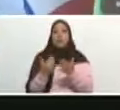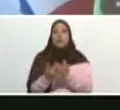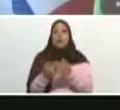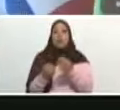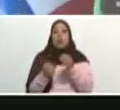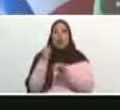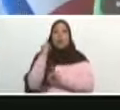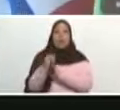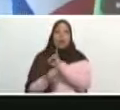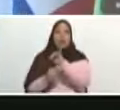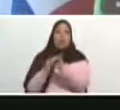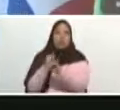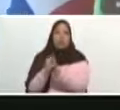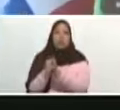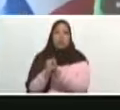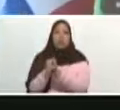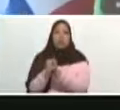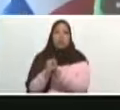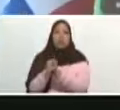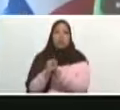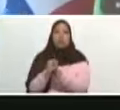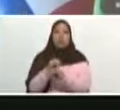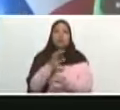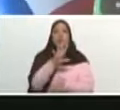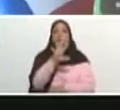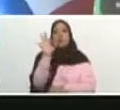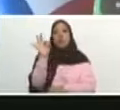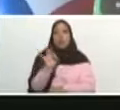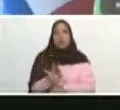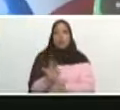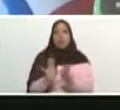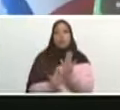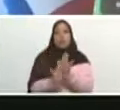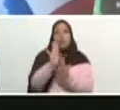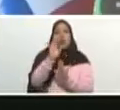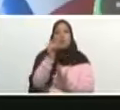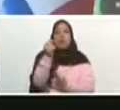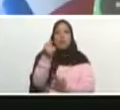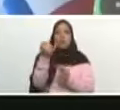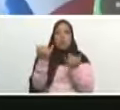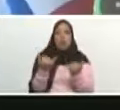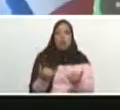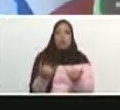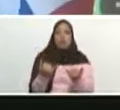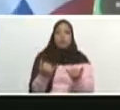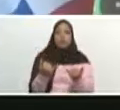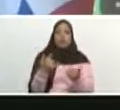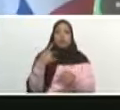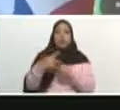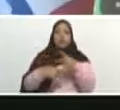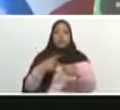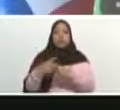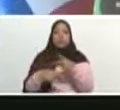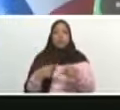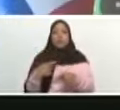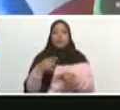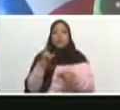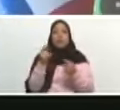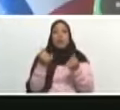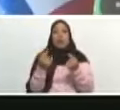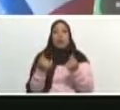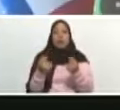Monetario Internacional que vamos a estar por encima del 5% del crecimiento de la economía real, producto de la estrategia